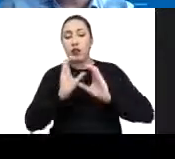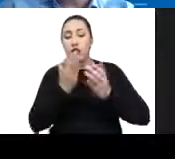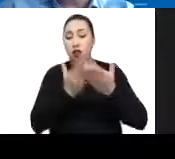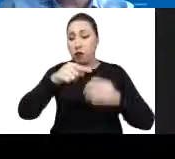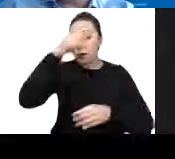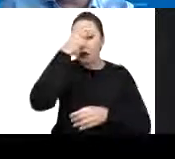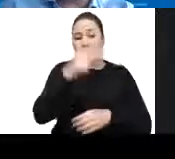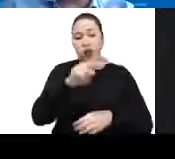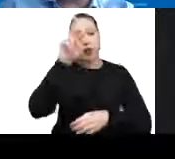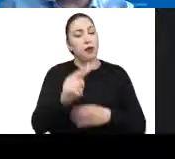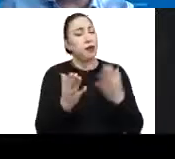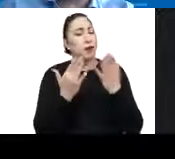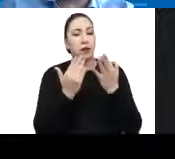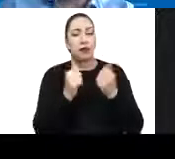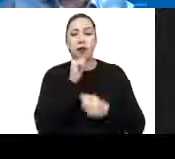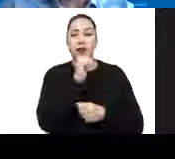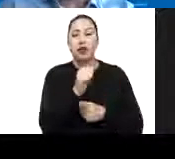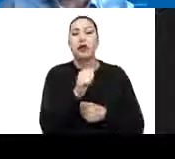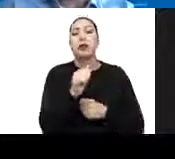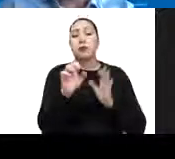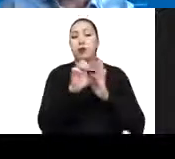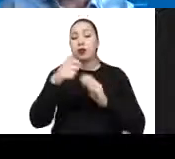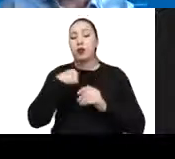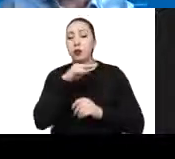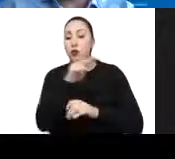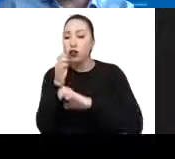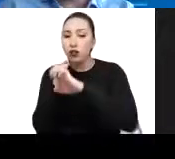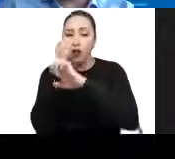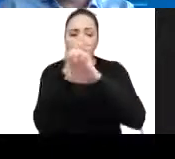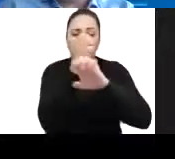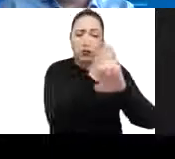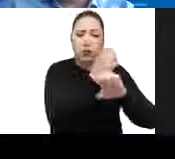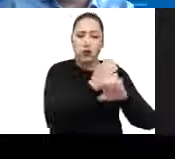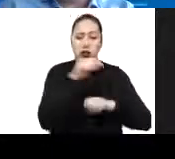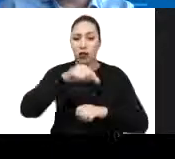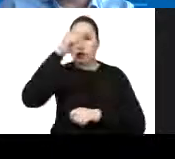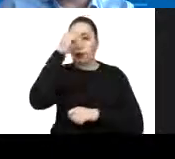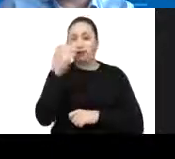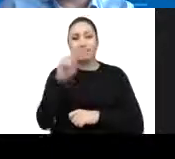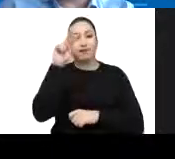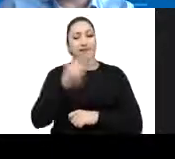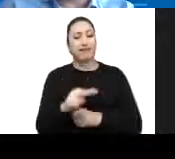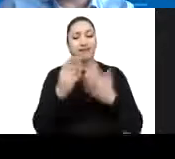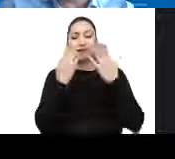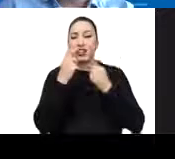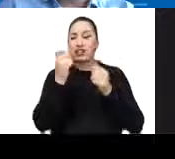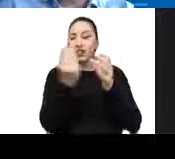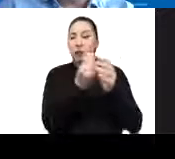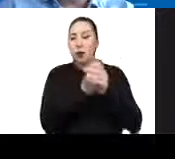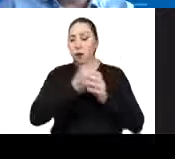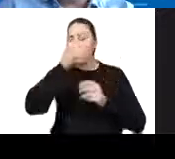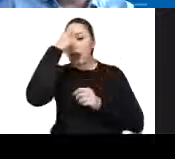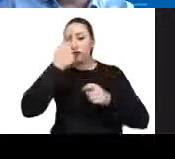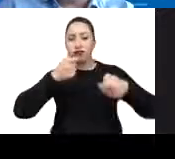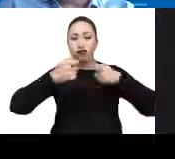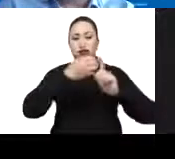nivel estatal. Hoy por día en México no tenemos ese tipo de regulación, lo que